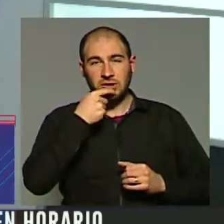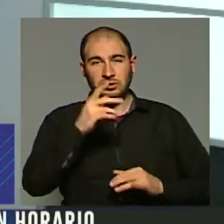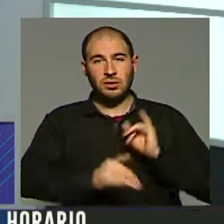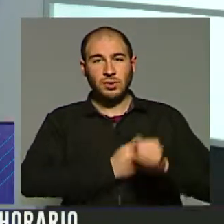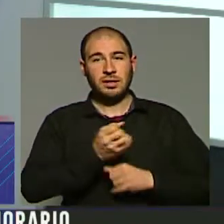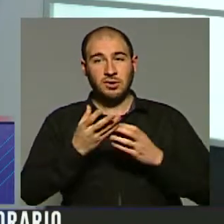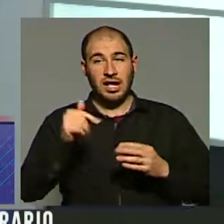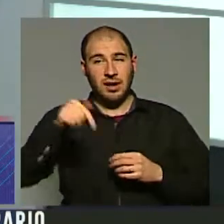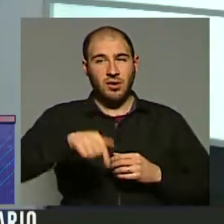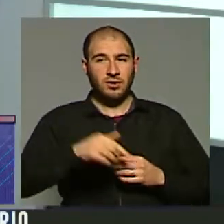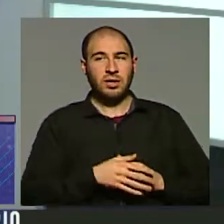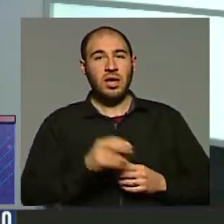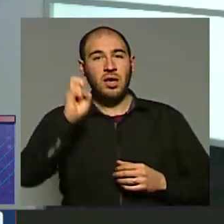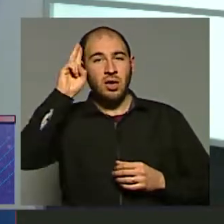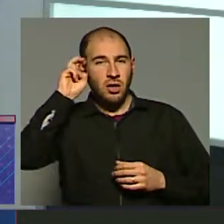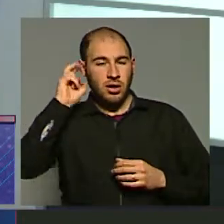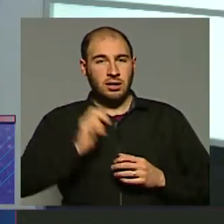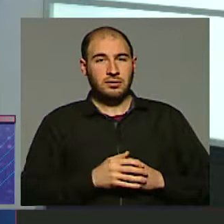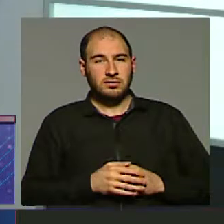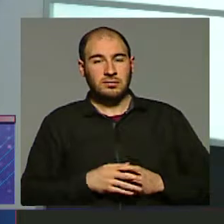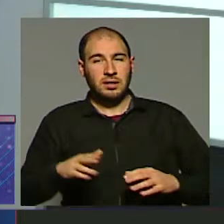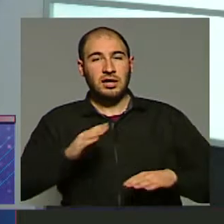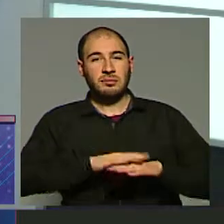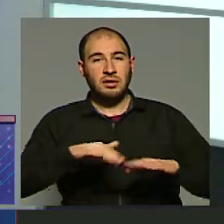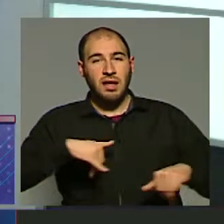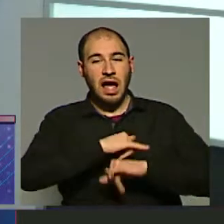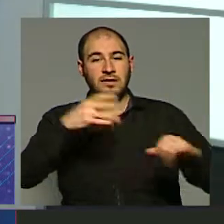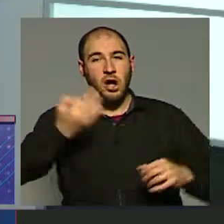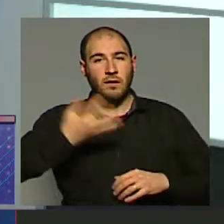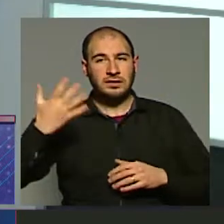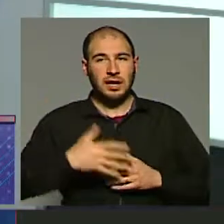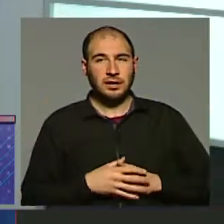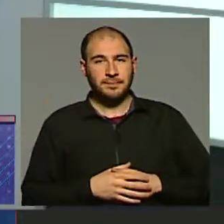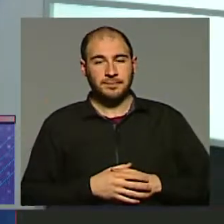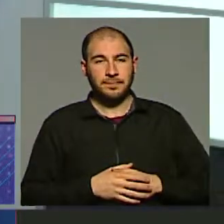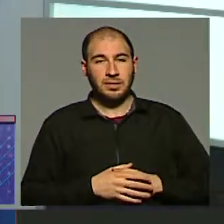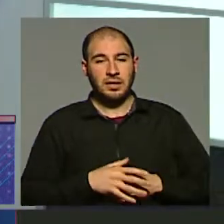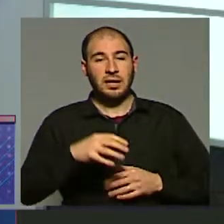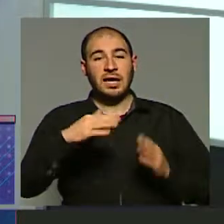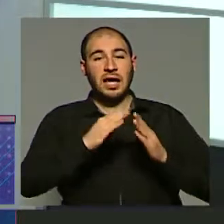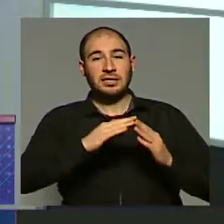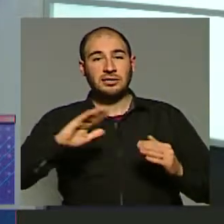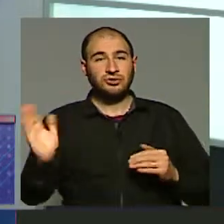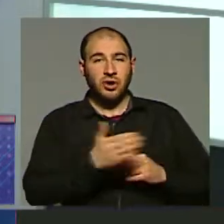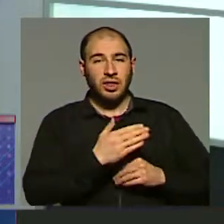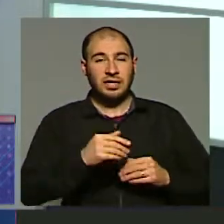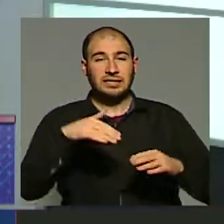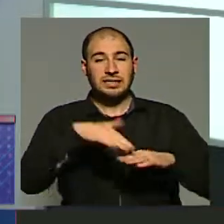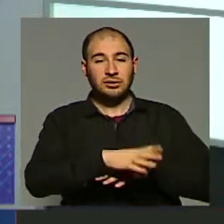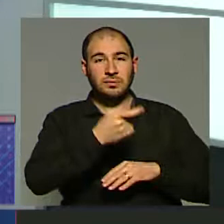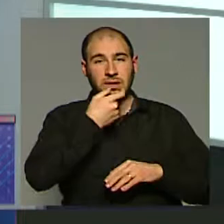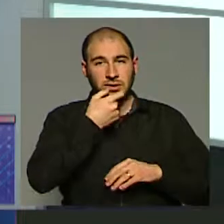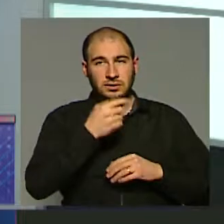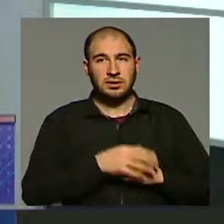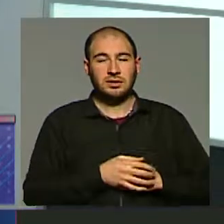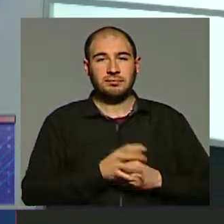porque en el día de hoy Alfredo Cornejo se encargó de oficializar que en todos los hogares de lo que es el Gran Mendoza